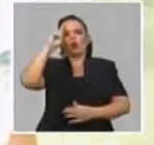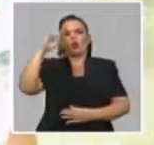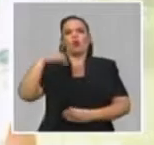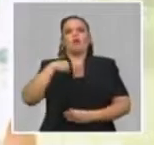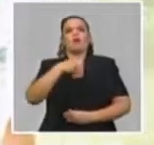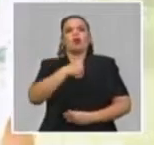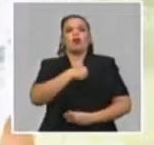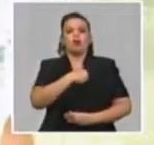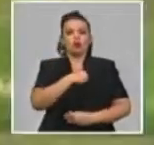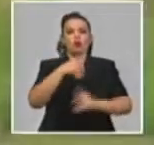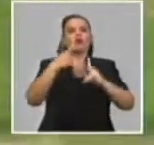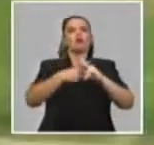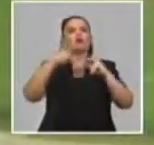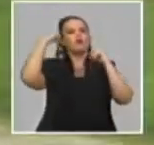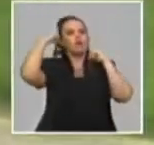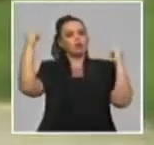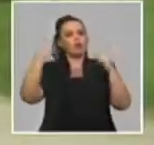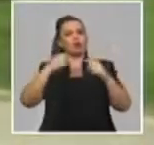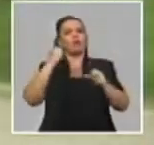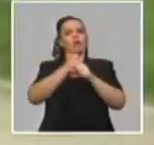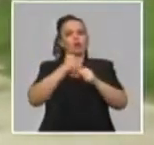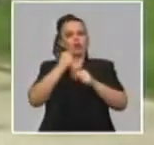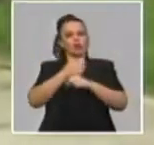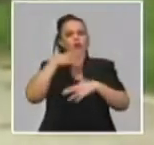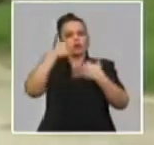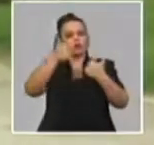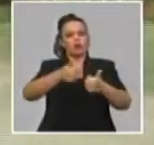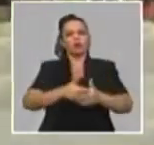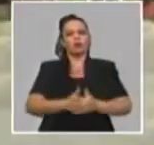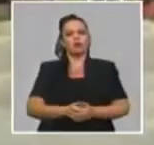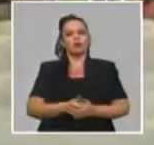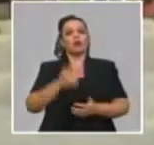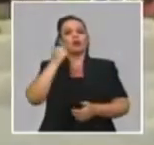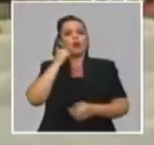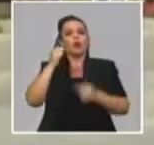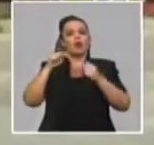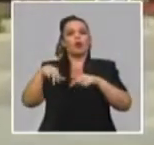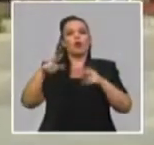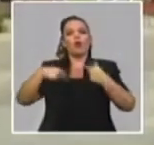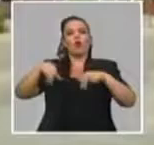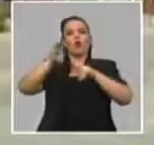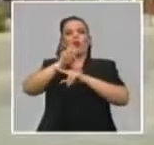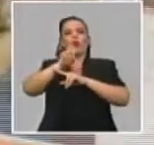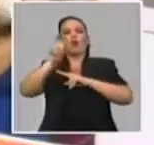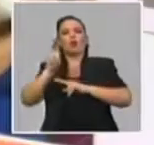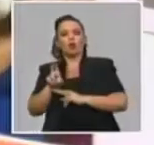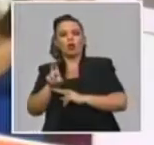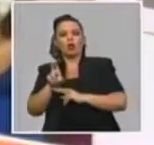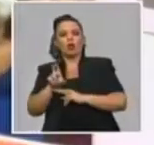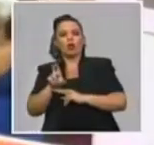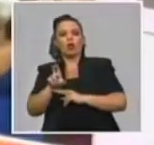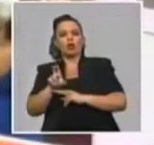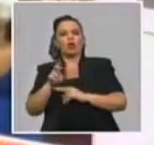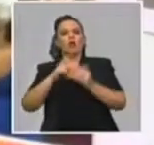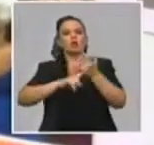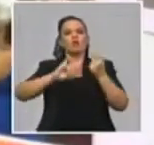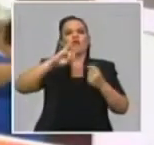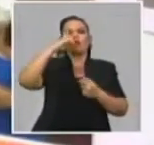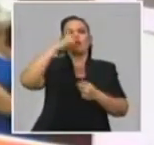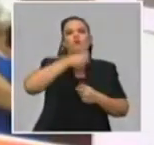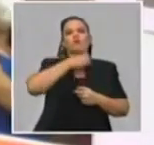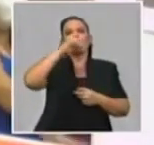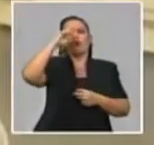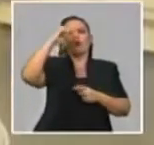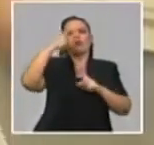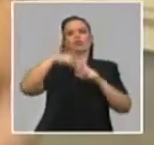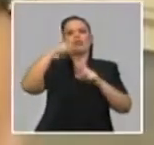puedan realizar mejor su labor. Al oeste de la capital, el Hotel Puesta del Sol desempeña un papel significativo como centro de aislamiento,